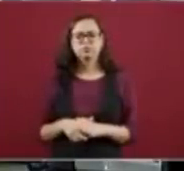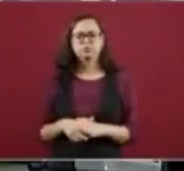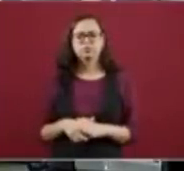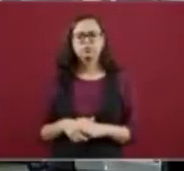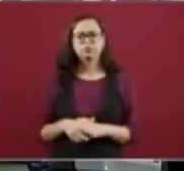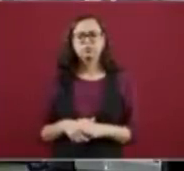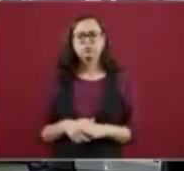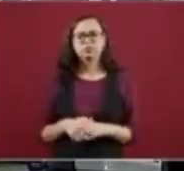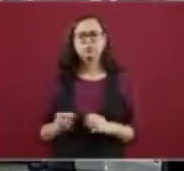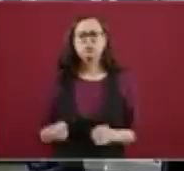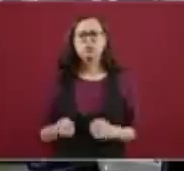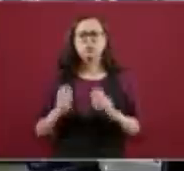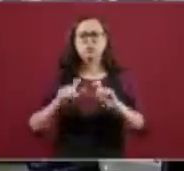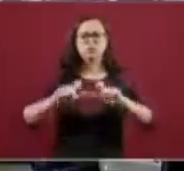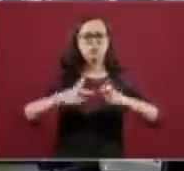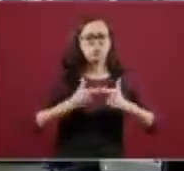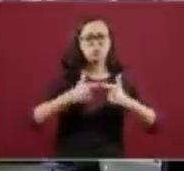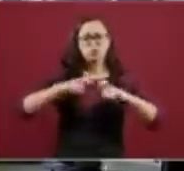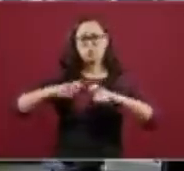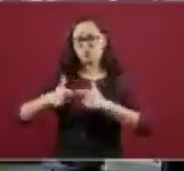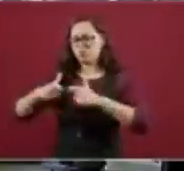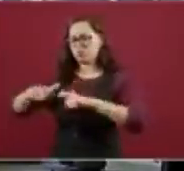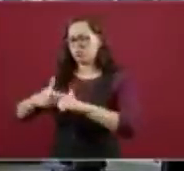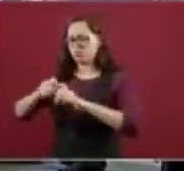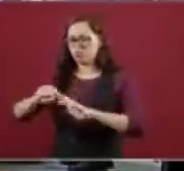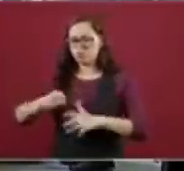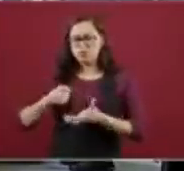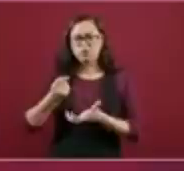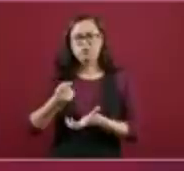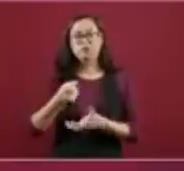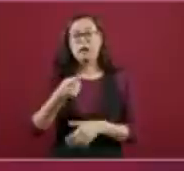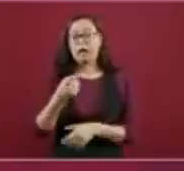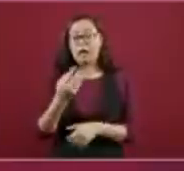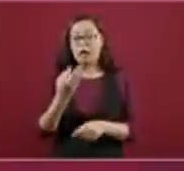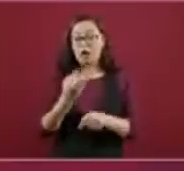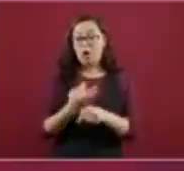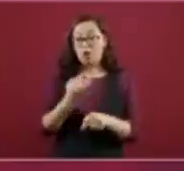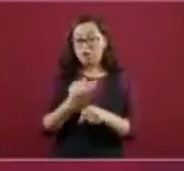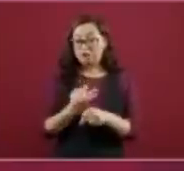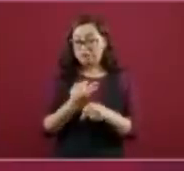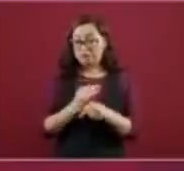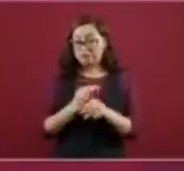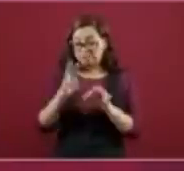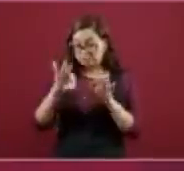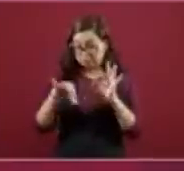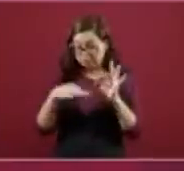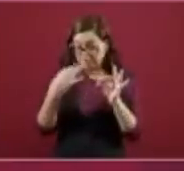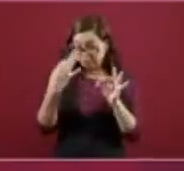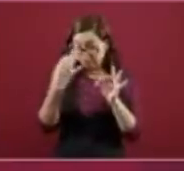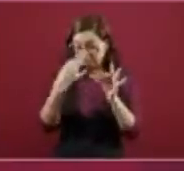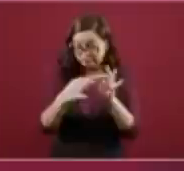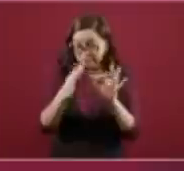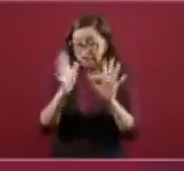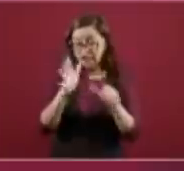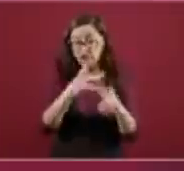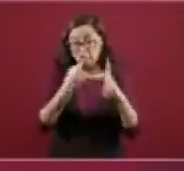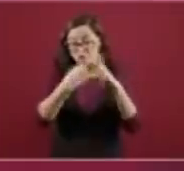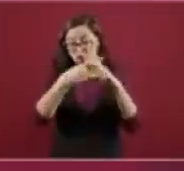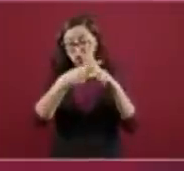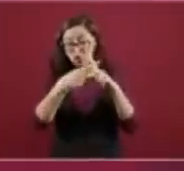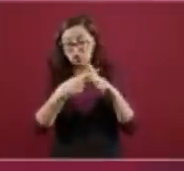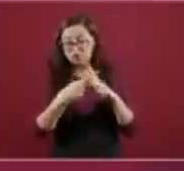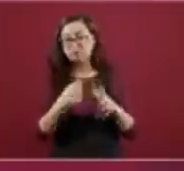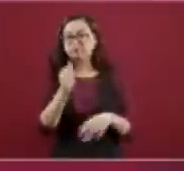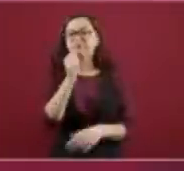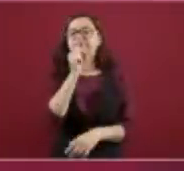fondos estamos hablando y en cuánto tiempo estará el proyecto? No se puede todavía precisar, porque se está